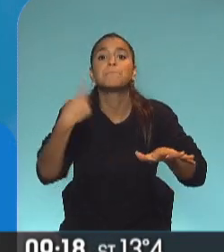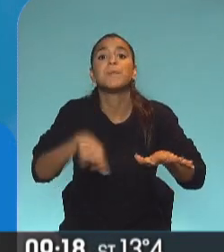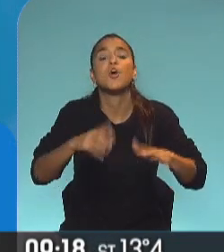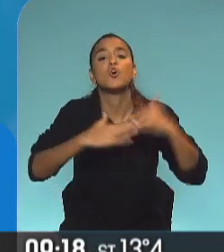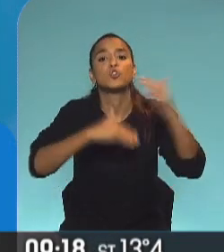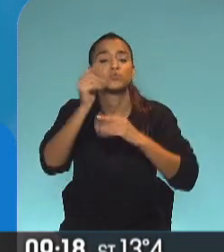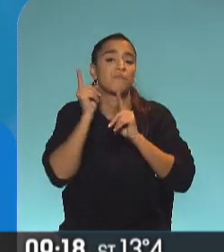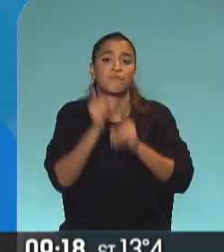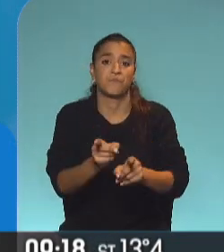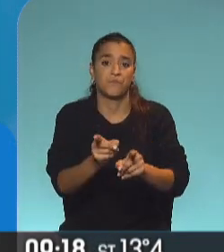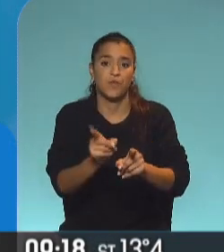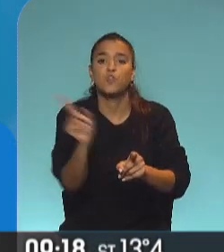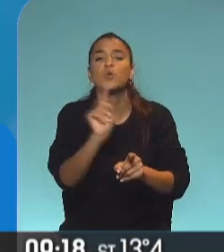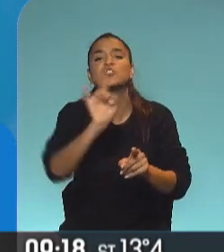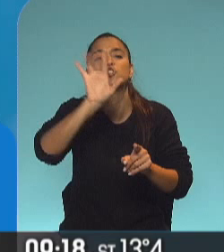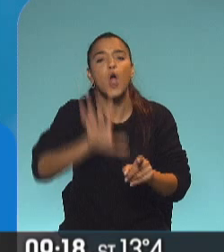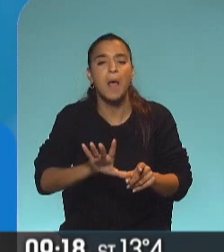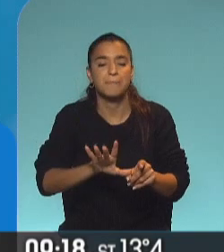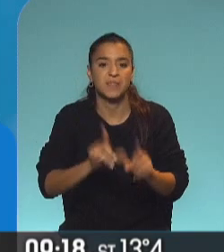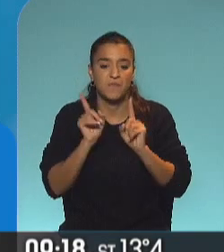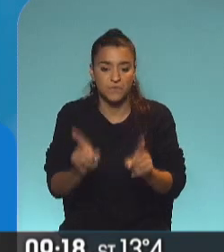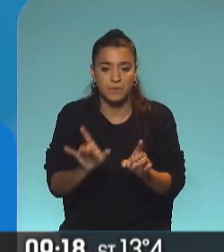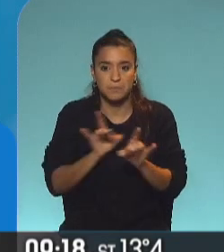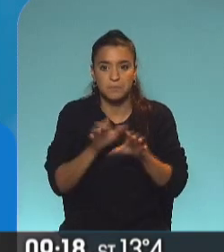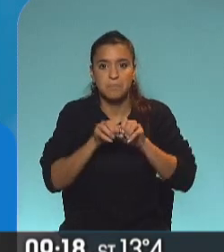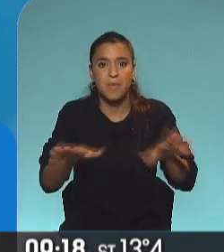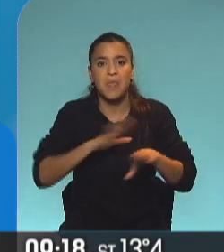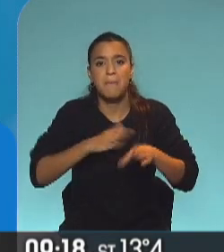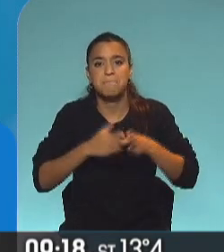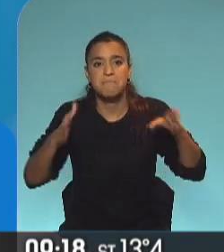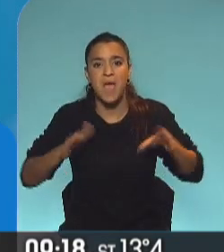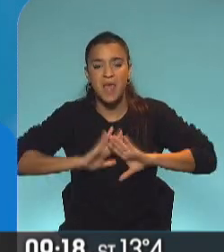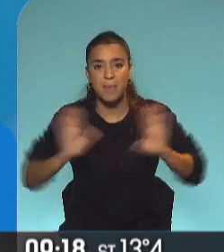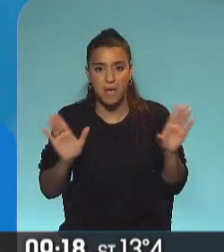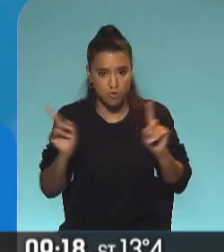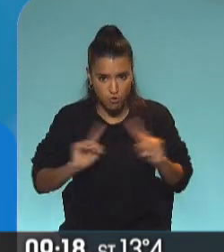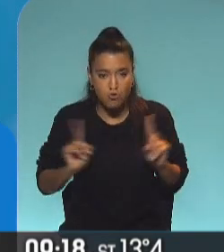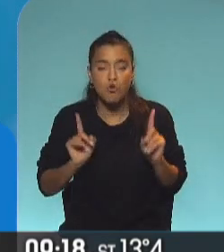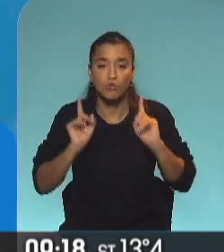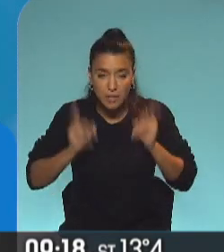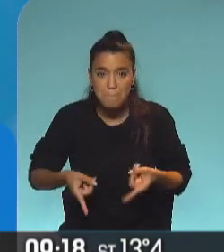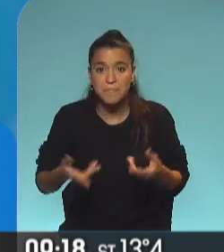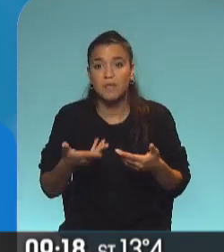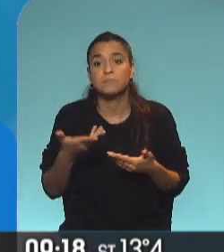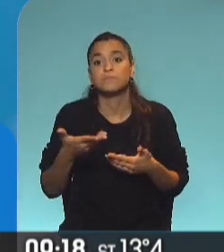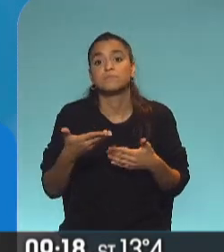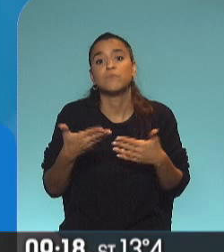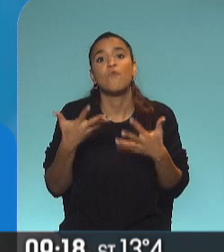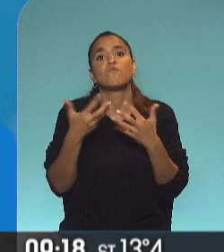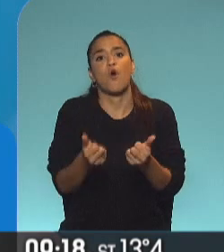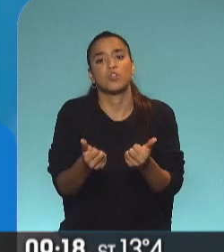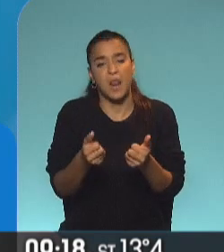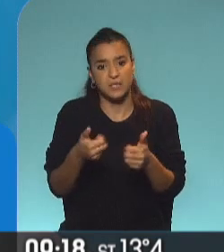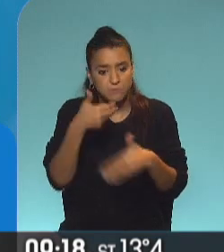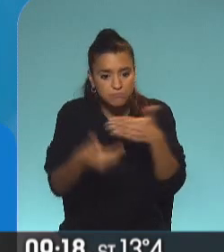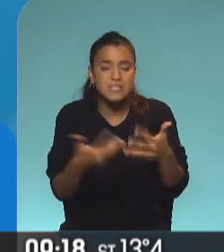construcciones permanentes. No solamente van a permanecer en este tiempo de abordaje del COVID, sino que van a venir a fortalecer